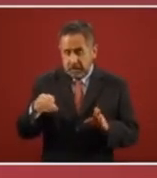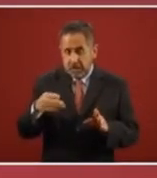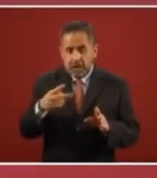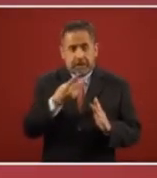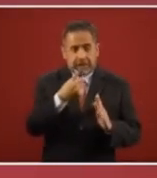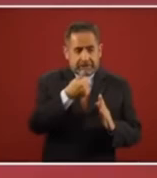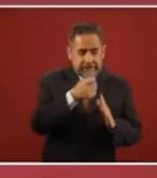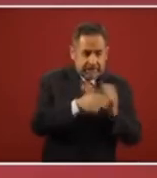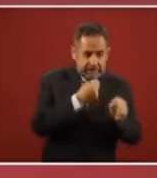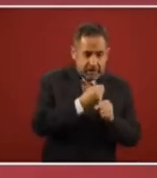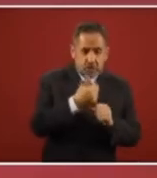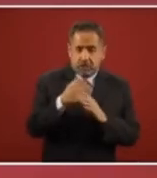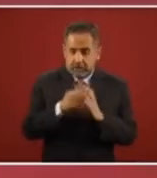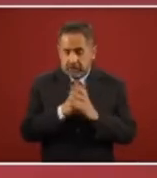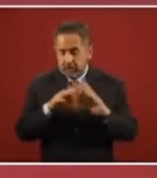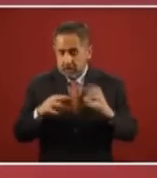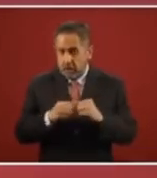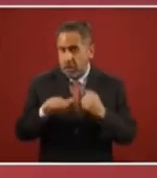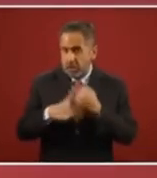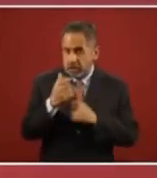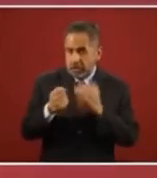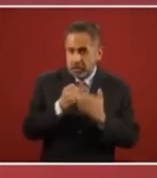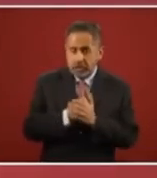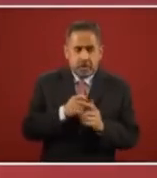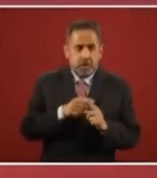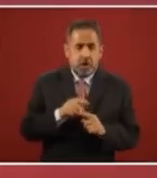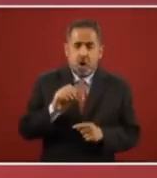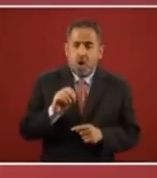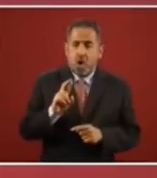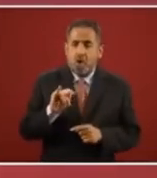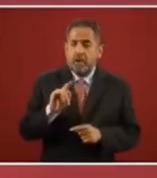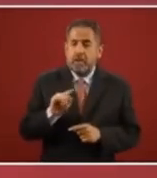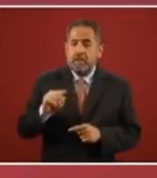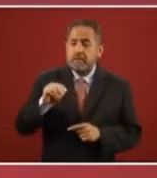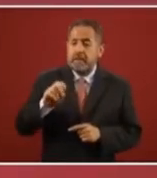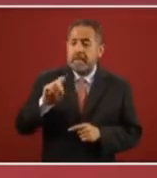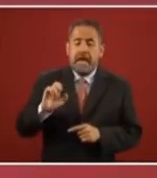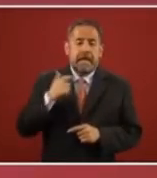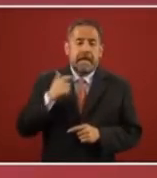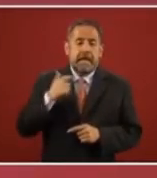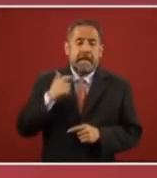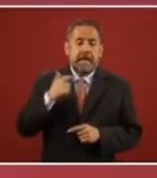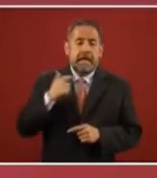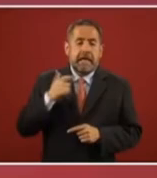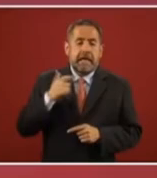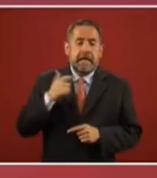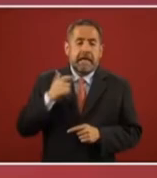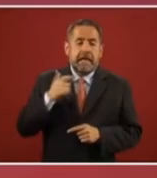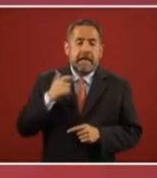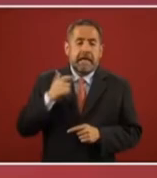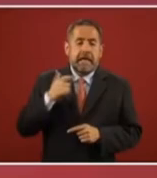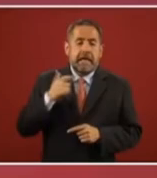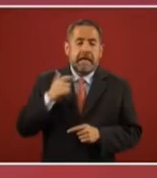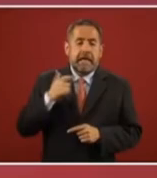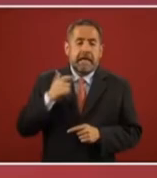72 pierce ortiz mena era se está haciendo órdenes